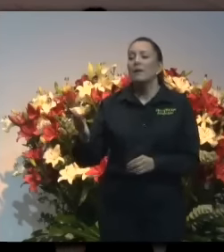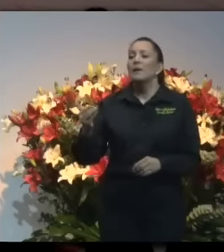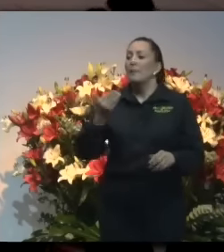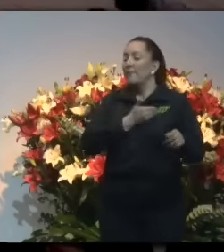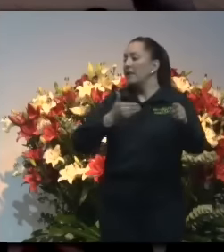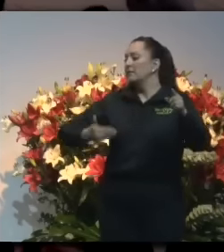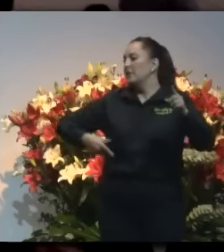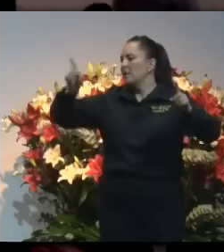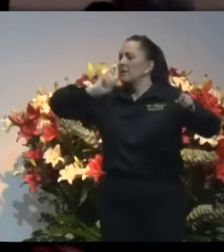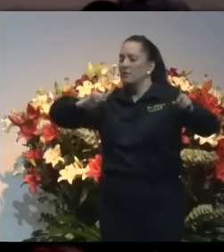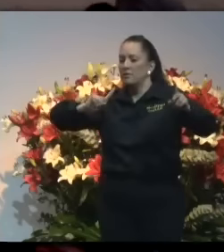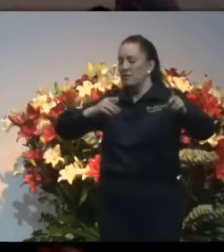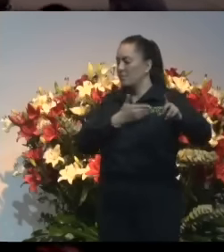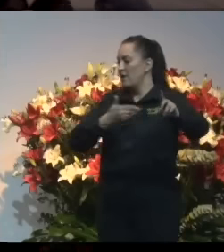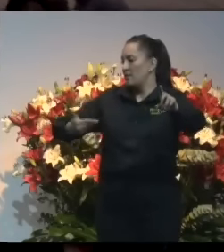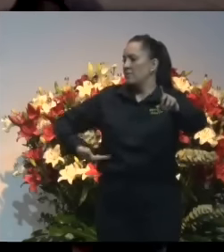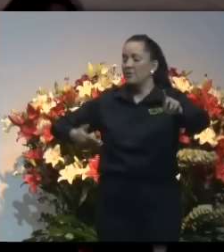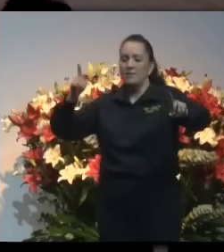candidata.